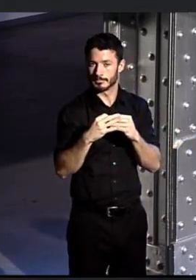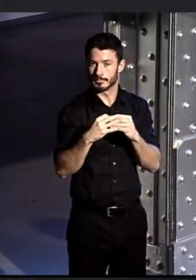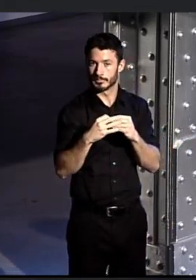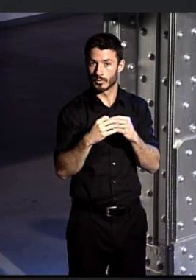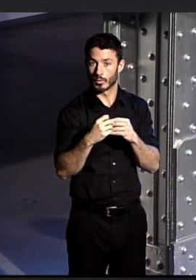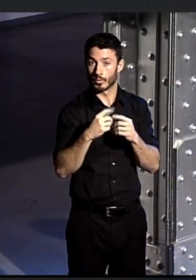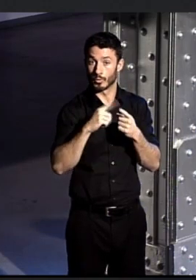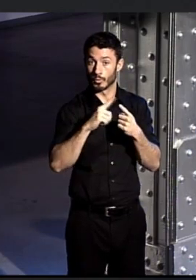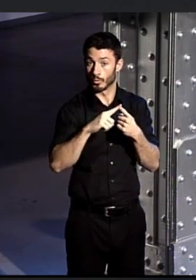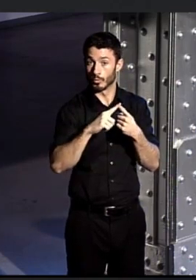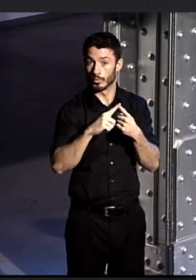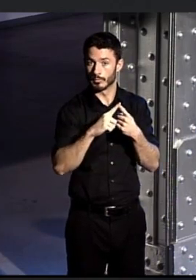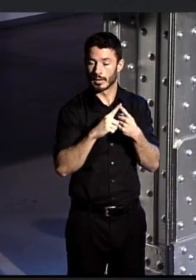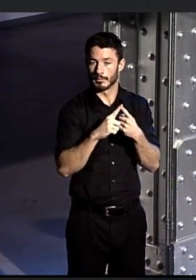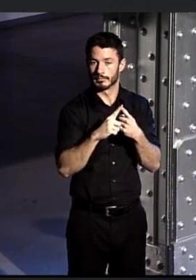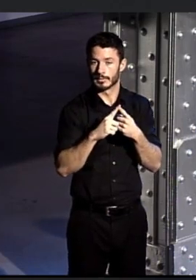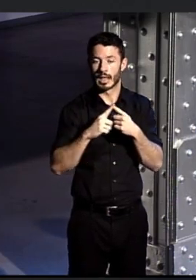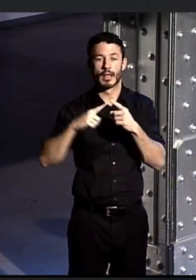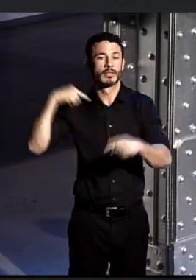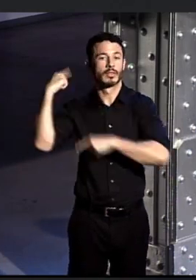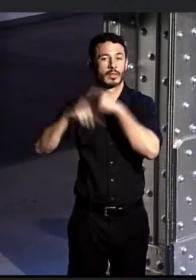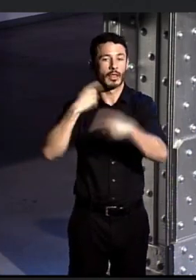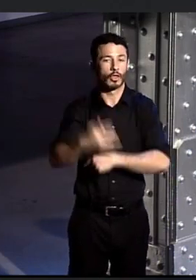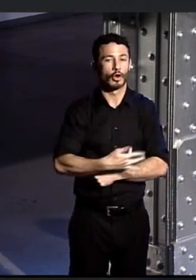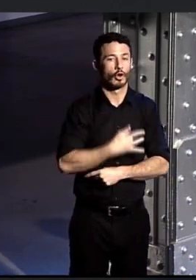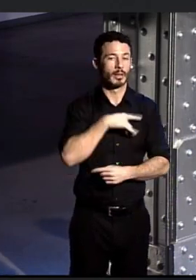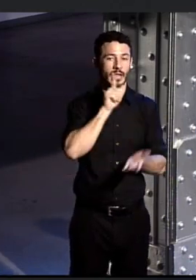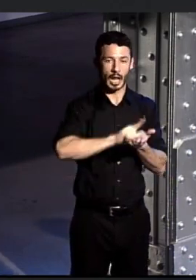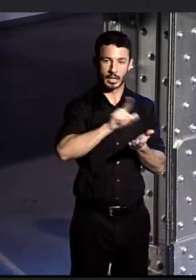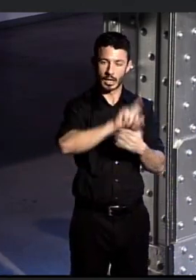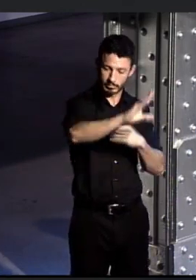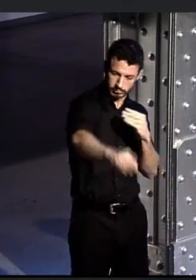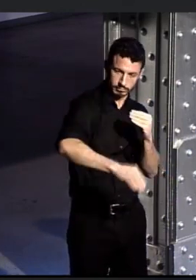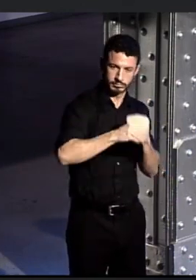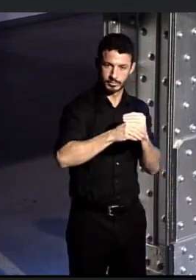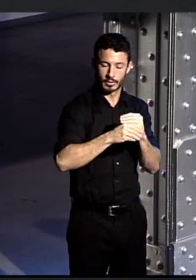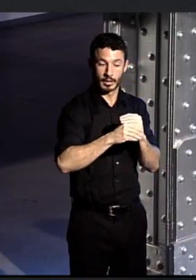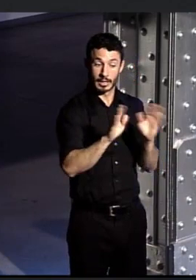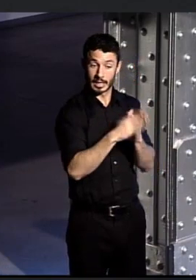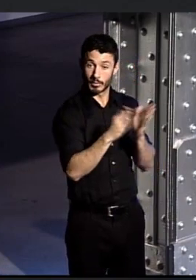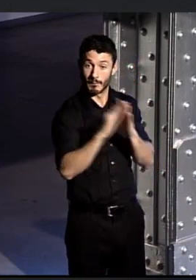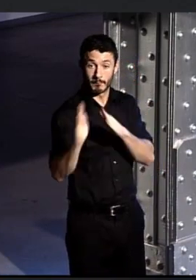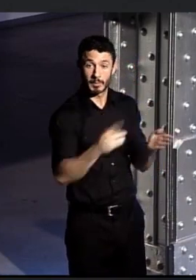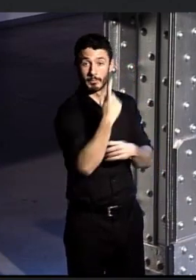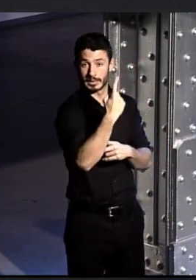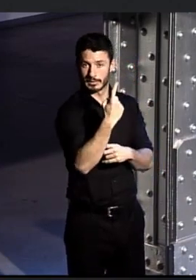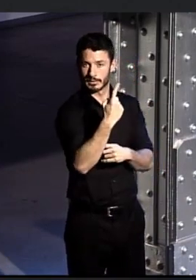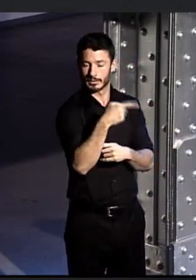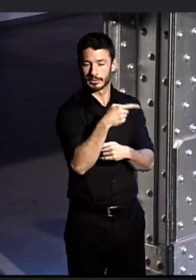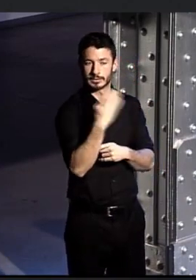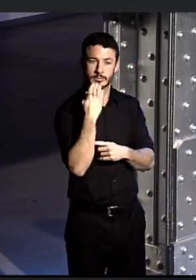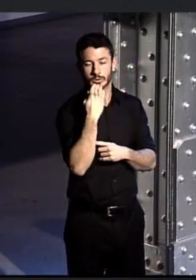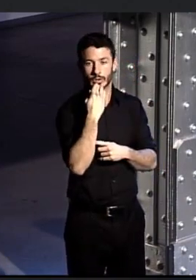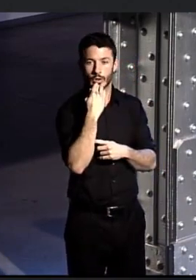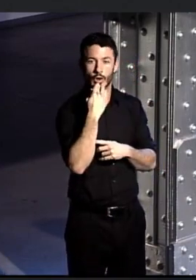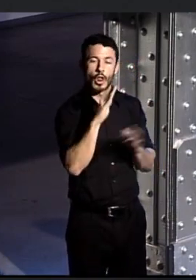que recoge la tradición romántica literaria. La primera parte yo la defiendo que es como una novela que